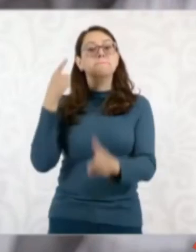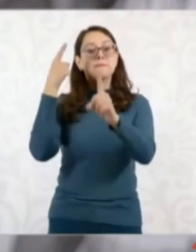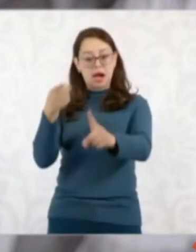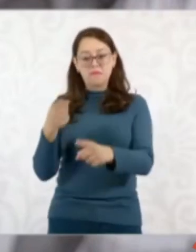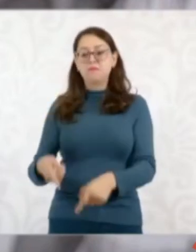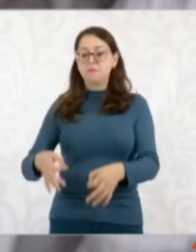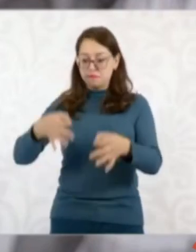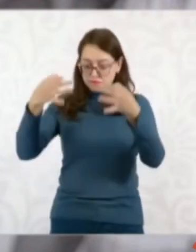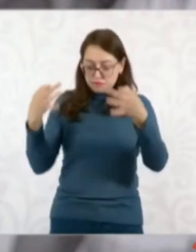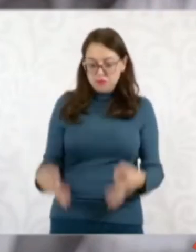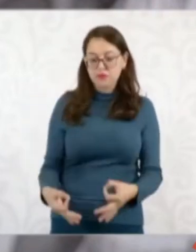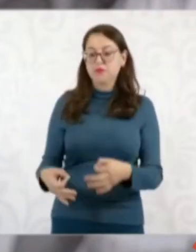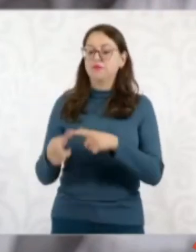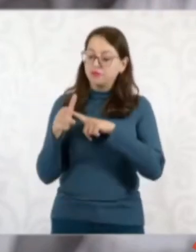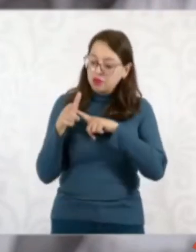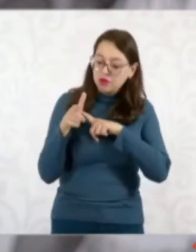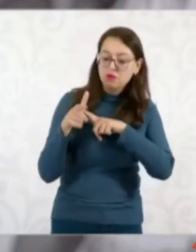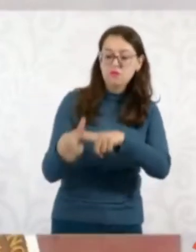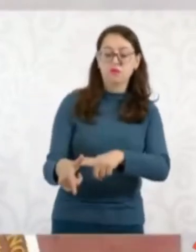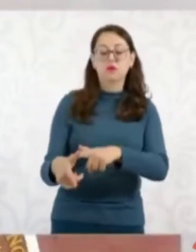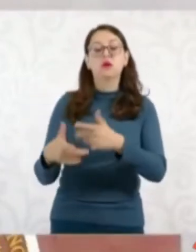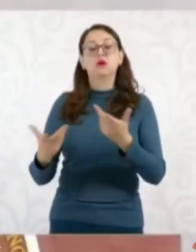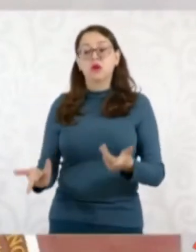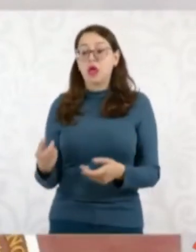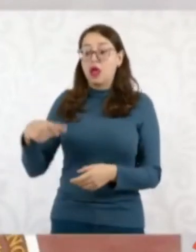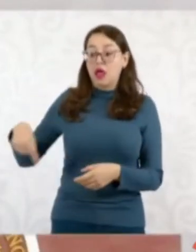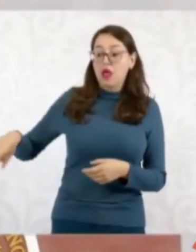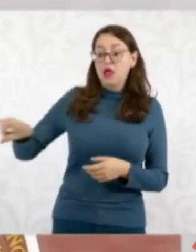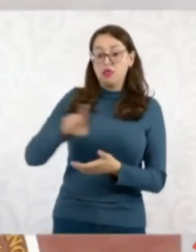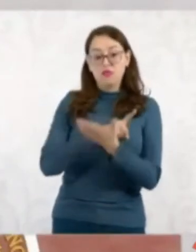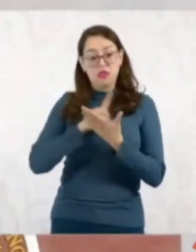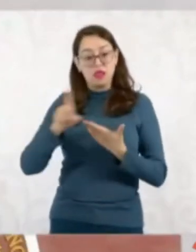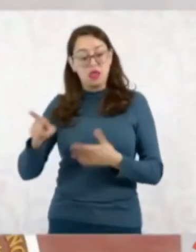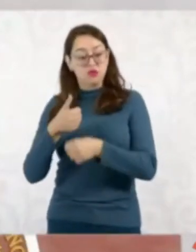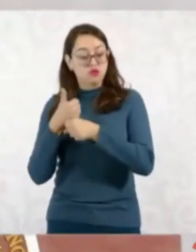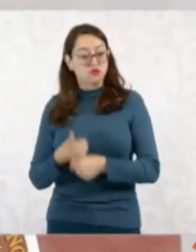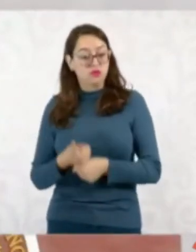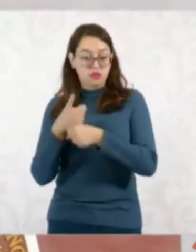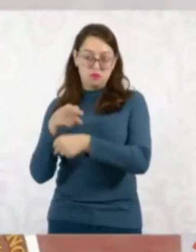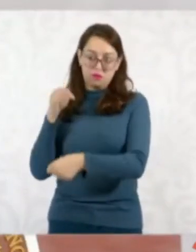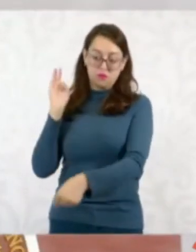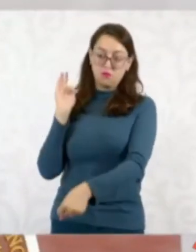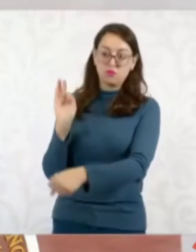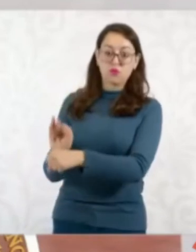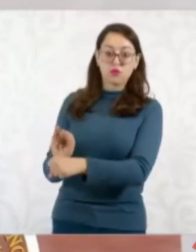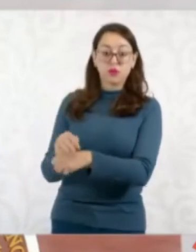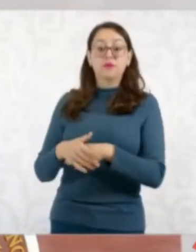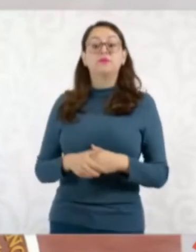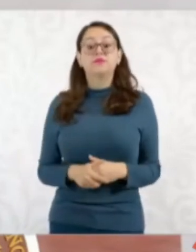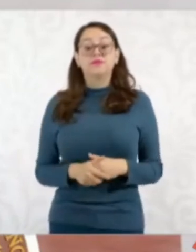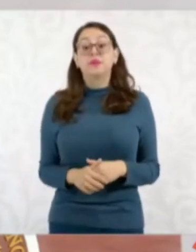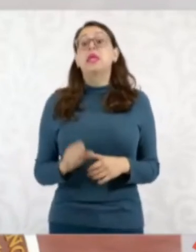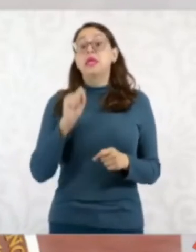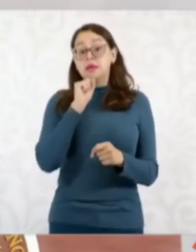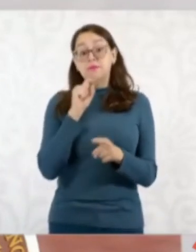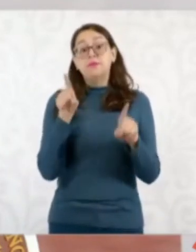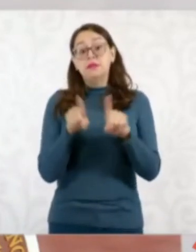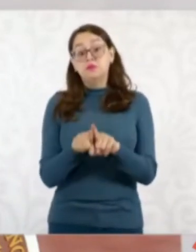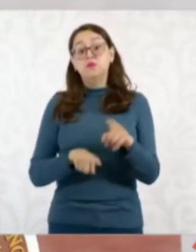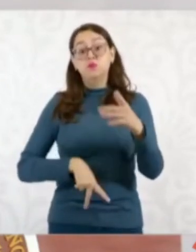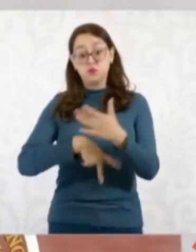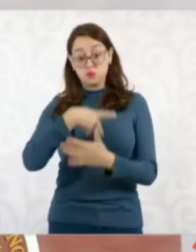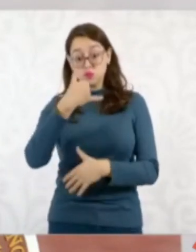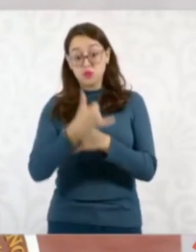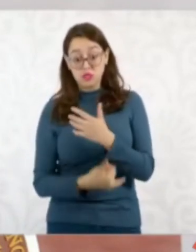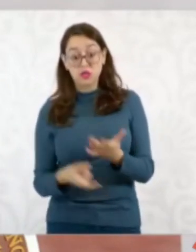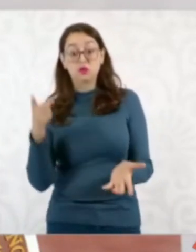continuidad procesal y la protección integral de los derechos de las víctimas. También se dispone en el proyecto que